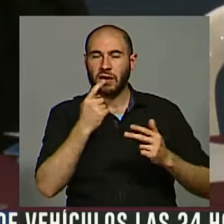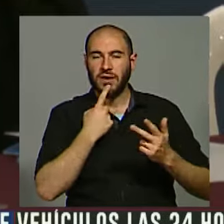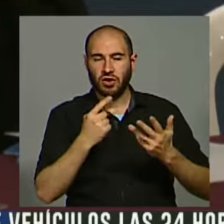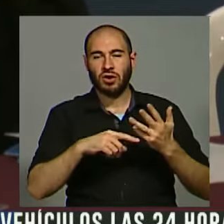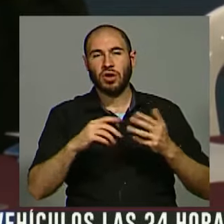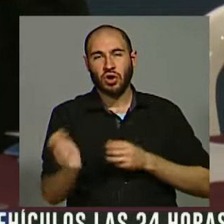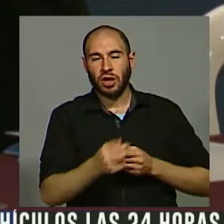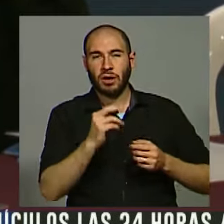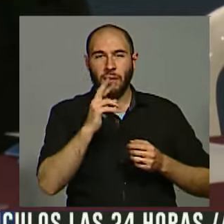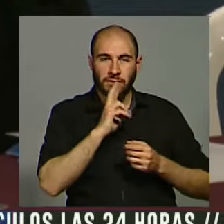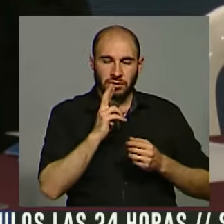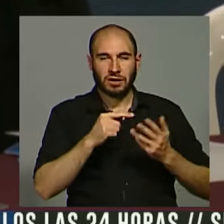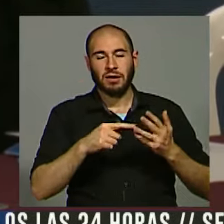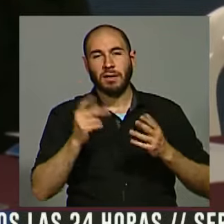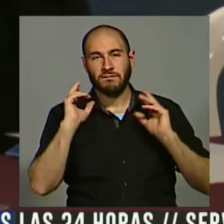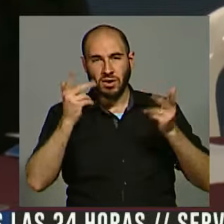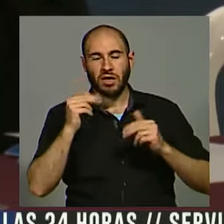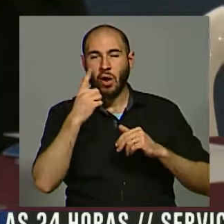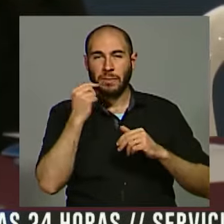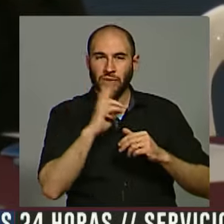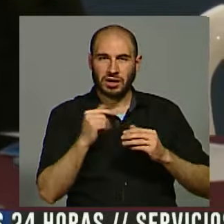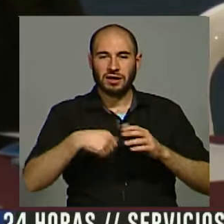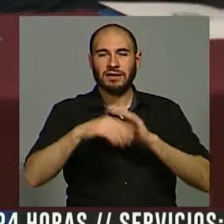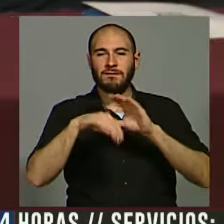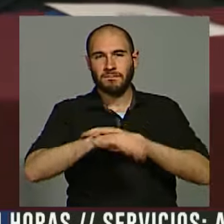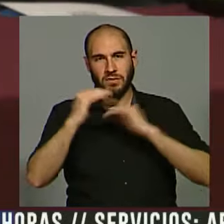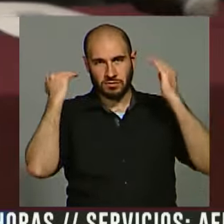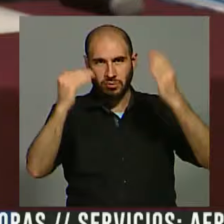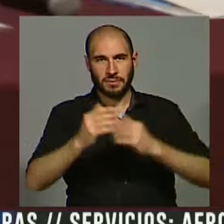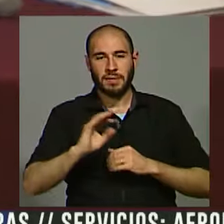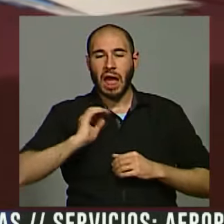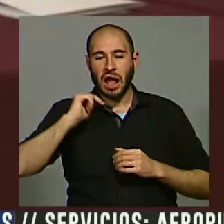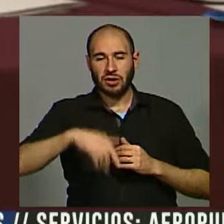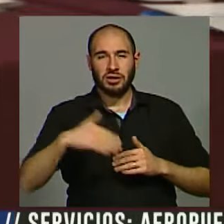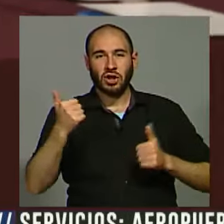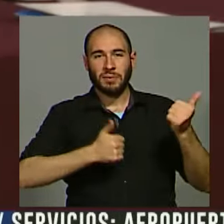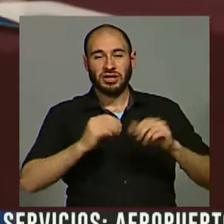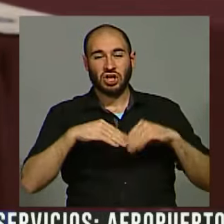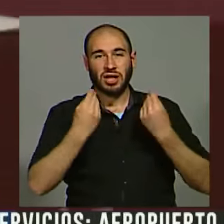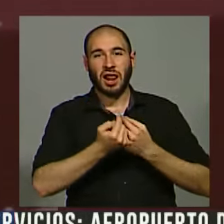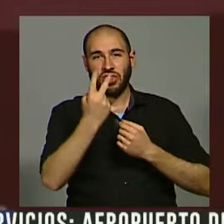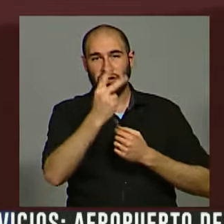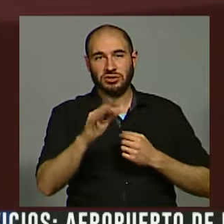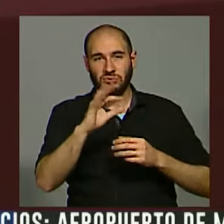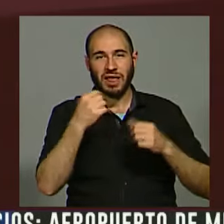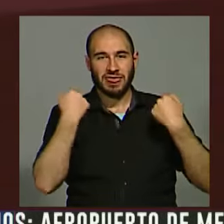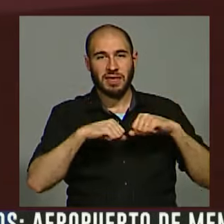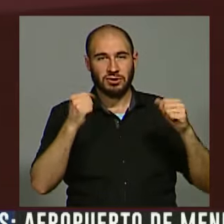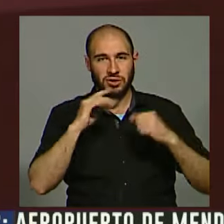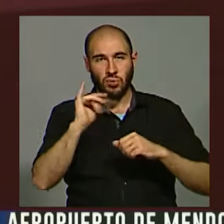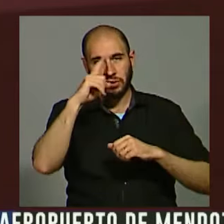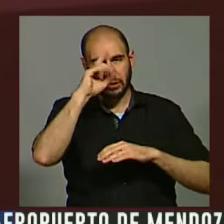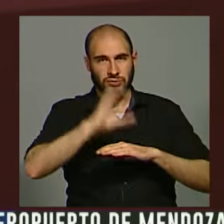hockey femenino, vóley femenino y masculino y futsal. Este año participarán más de 250 deportistas de la